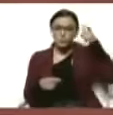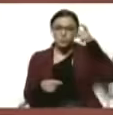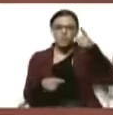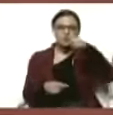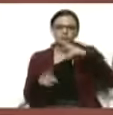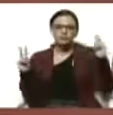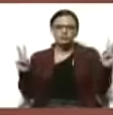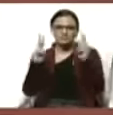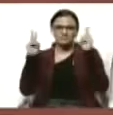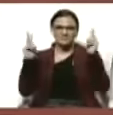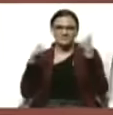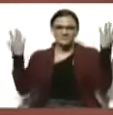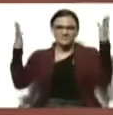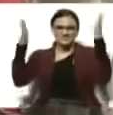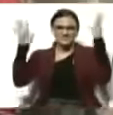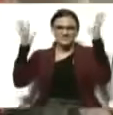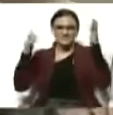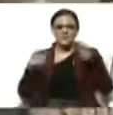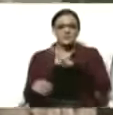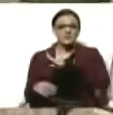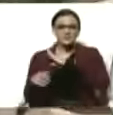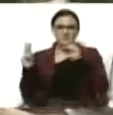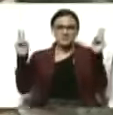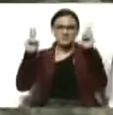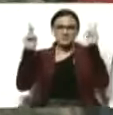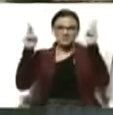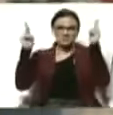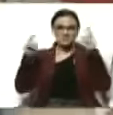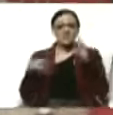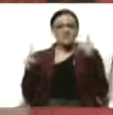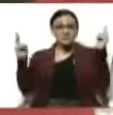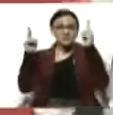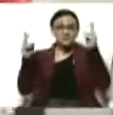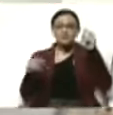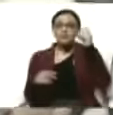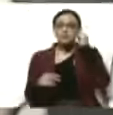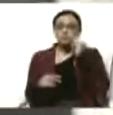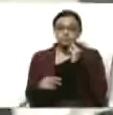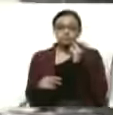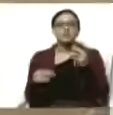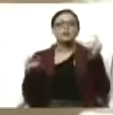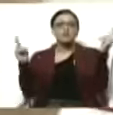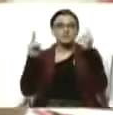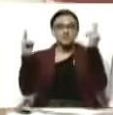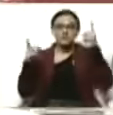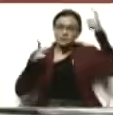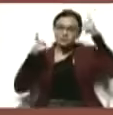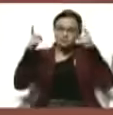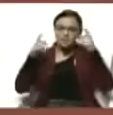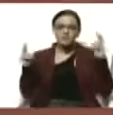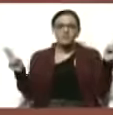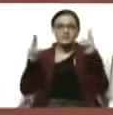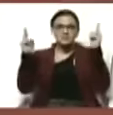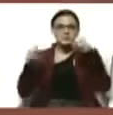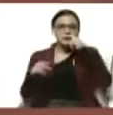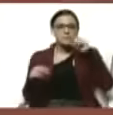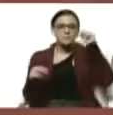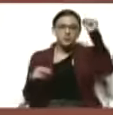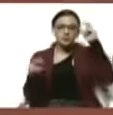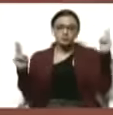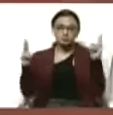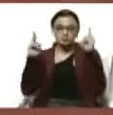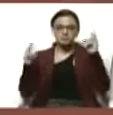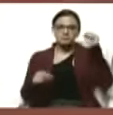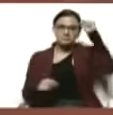venceremos que viva la patria que viva que viva Bolívar que viva Chávez que viva que viva Maduro que